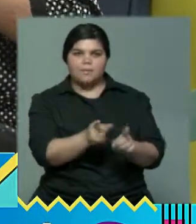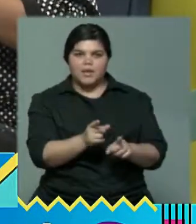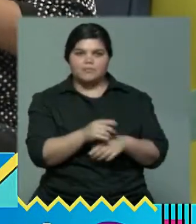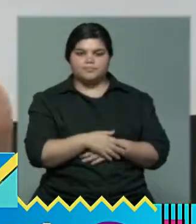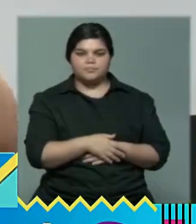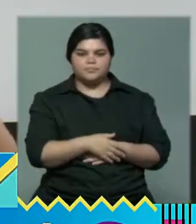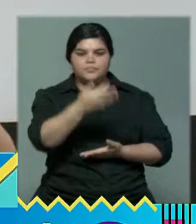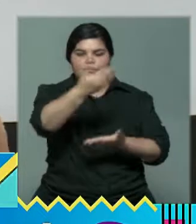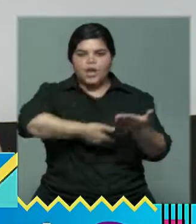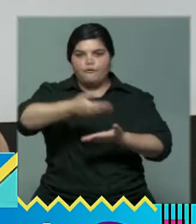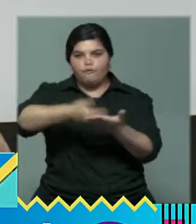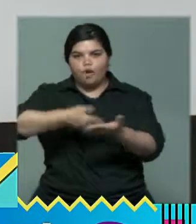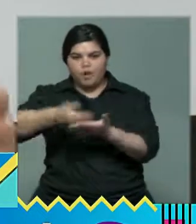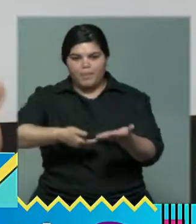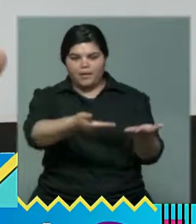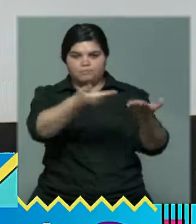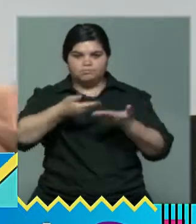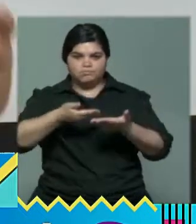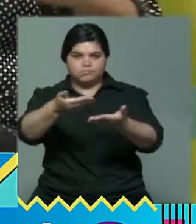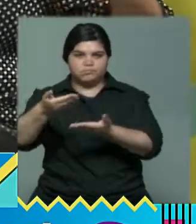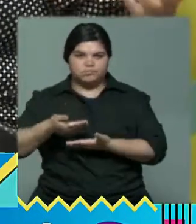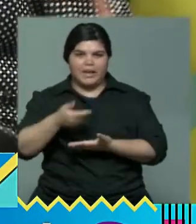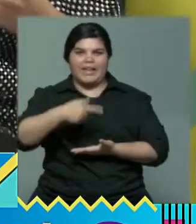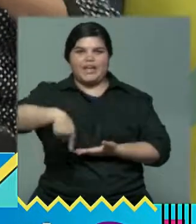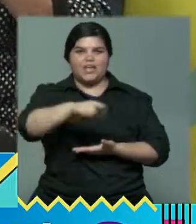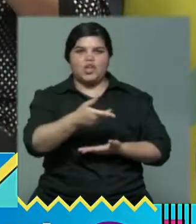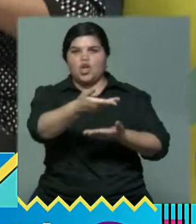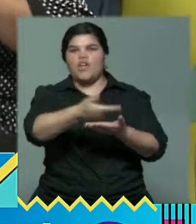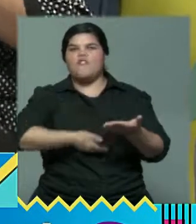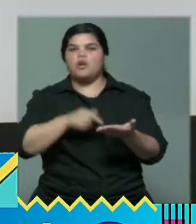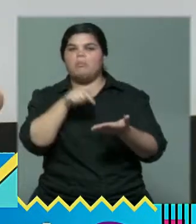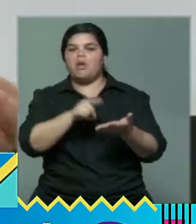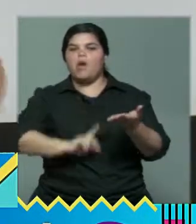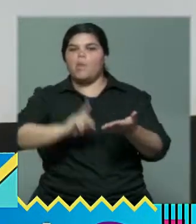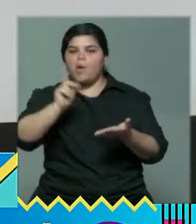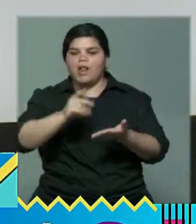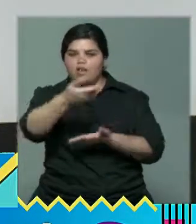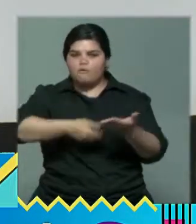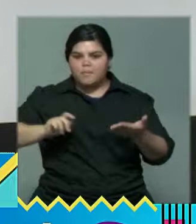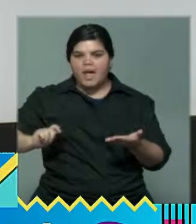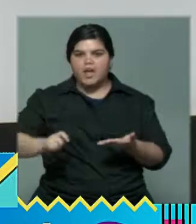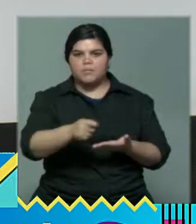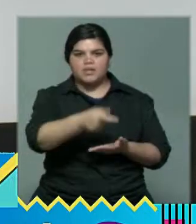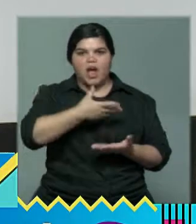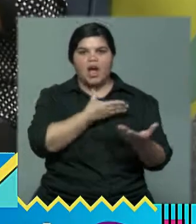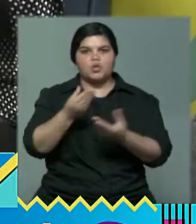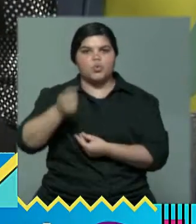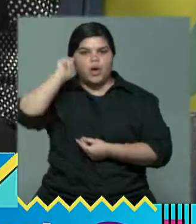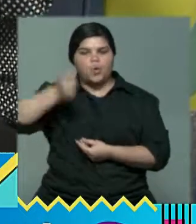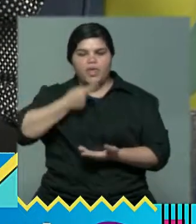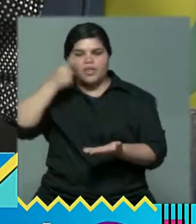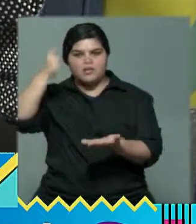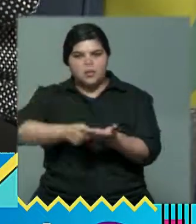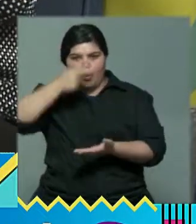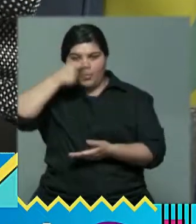los informes que nos dan estas personas, que son los famosos informes administrativos que orientan al juez en su decisión, el juez